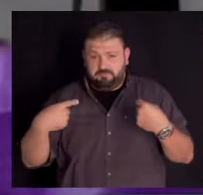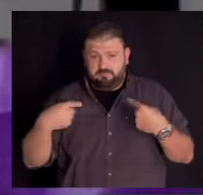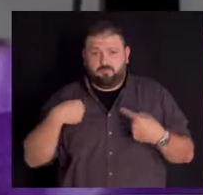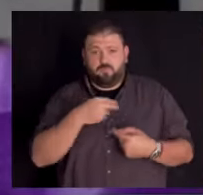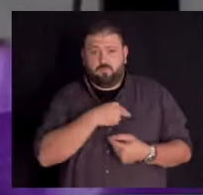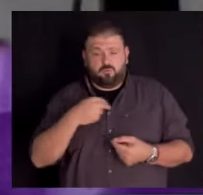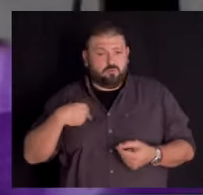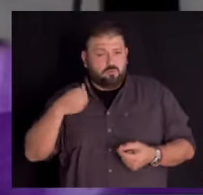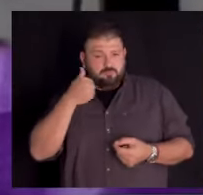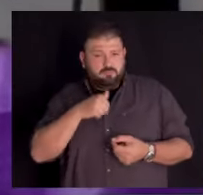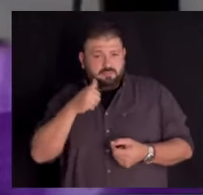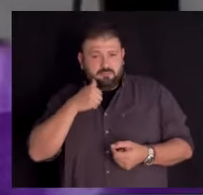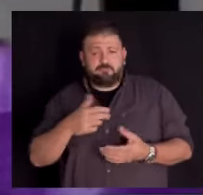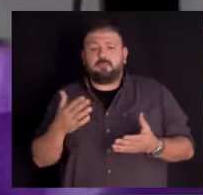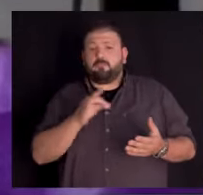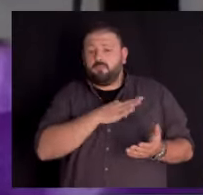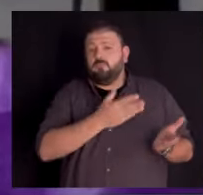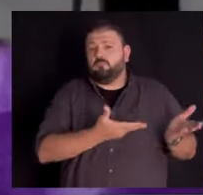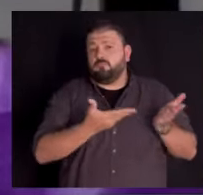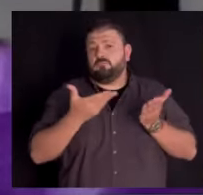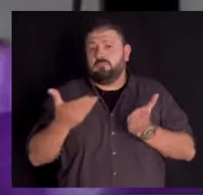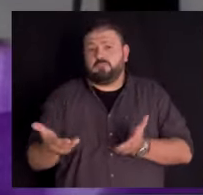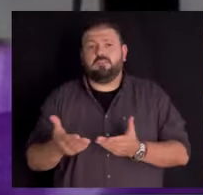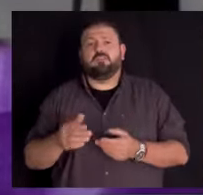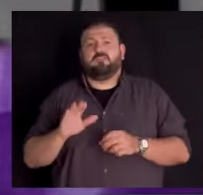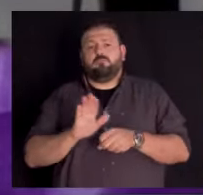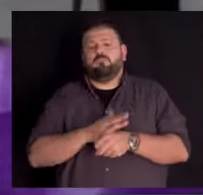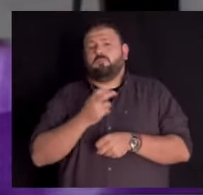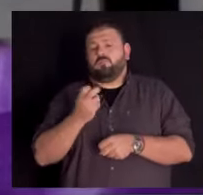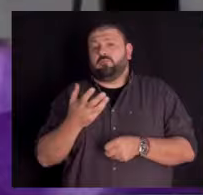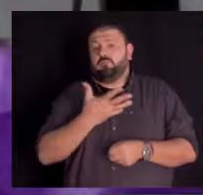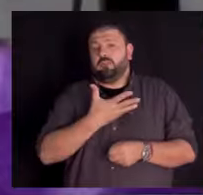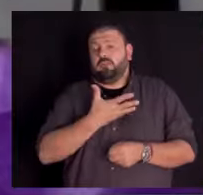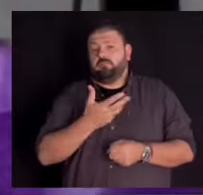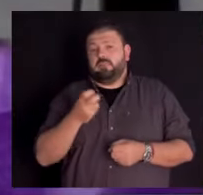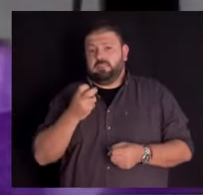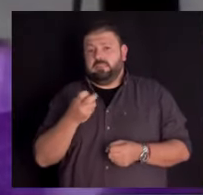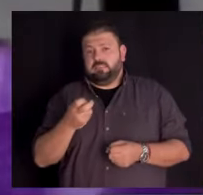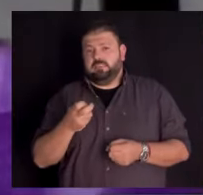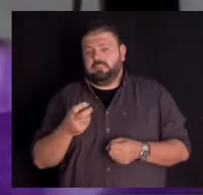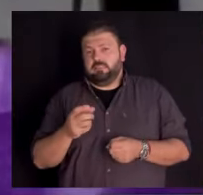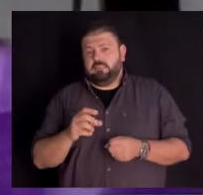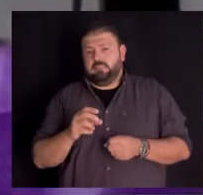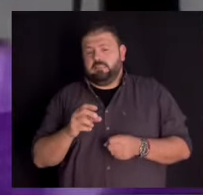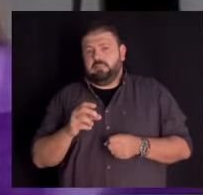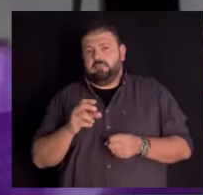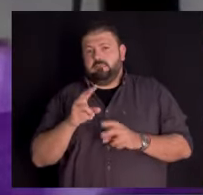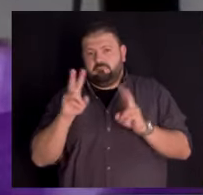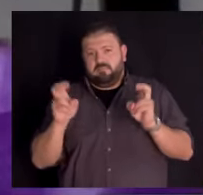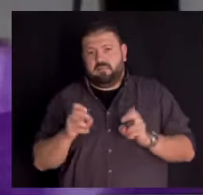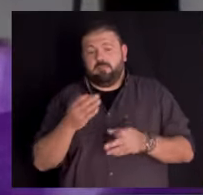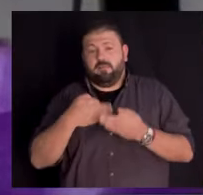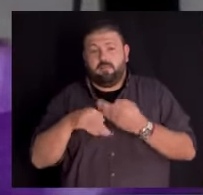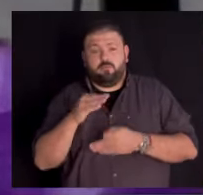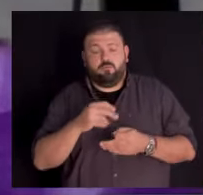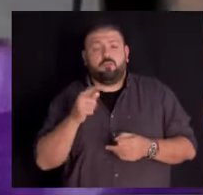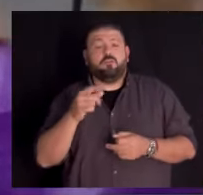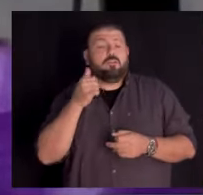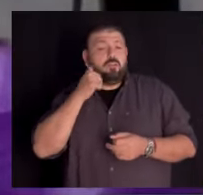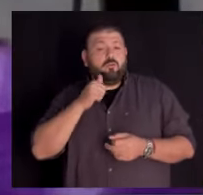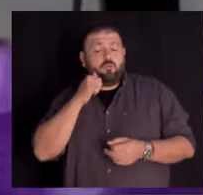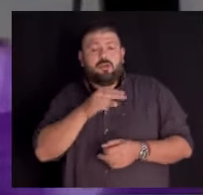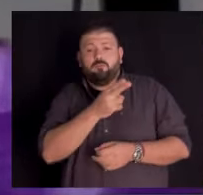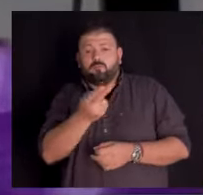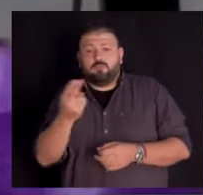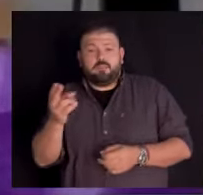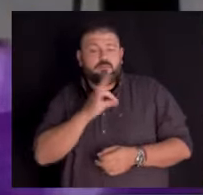la ciencia podíamos llegar a tener. Por eso es que hoy queremos abordar este tema, y de esta manera puedas darte cuenta cómo todos